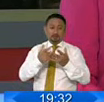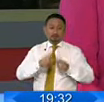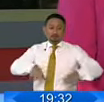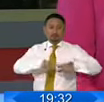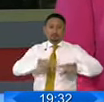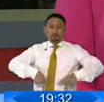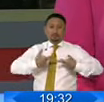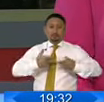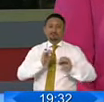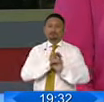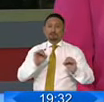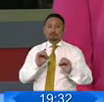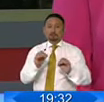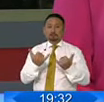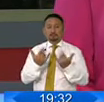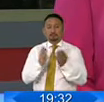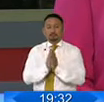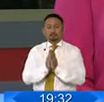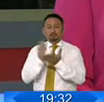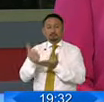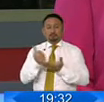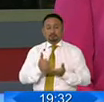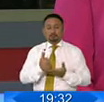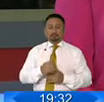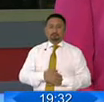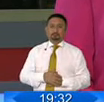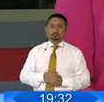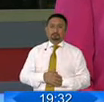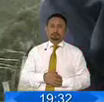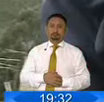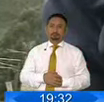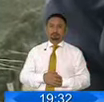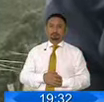para vivir y ahora solicitan ayuda a las autoridades.